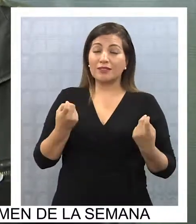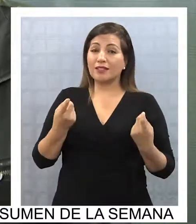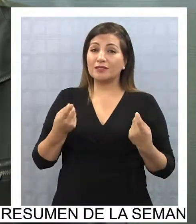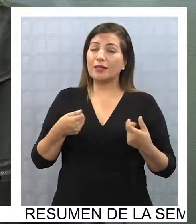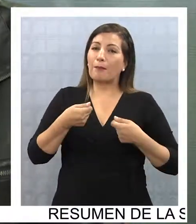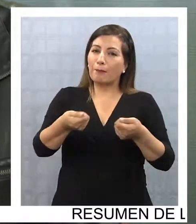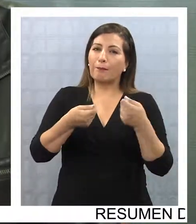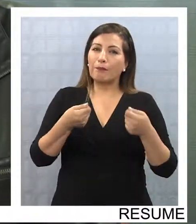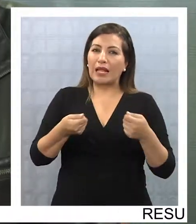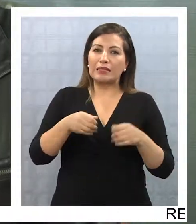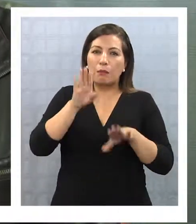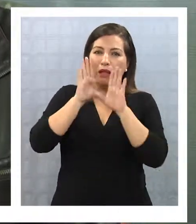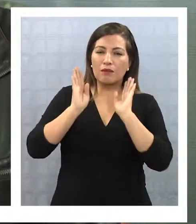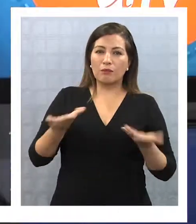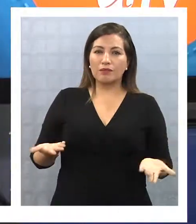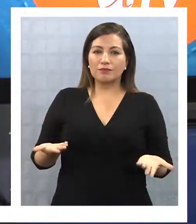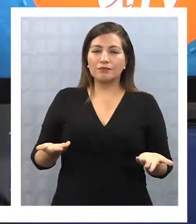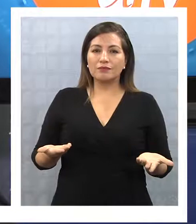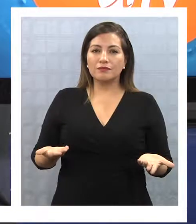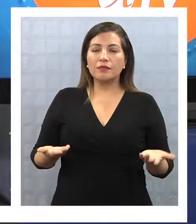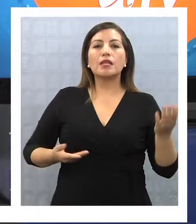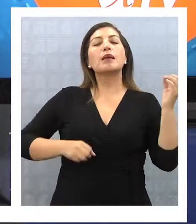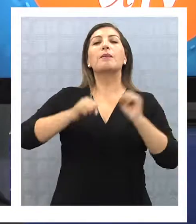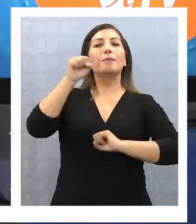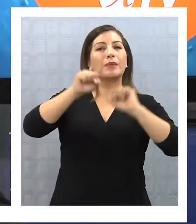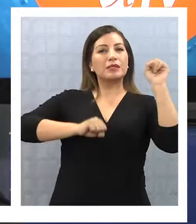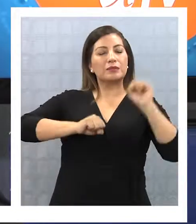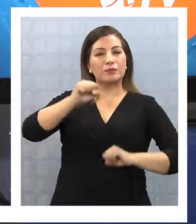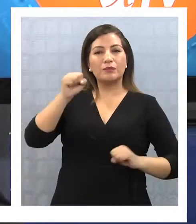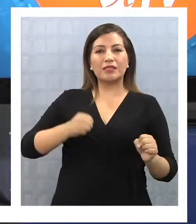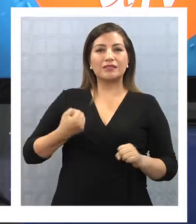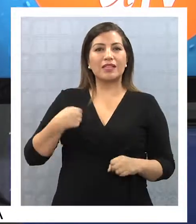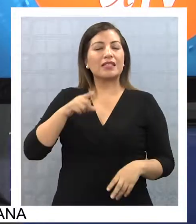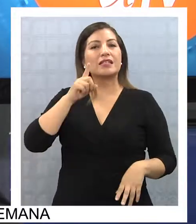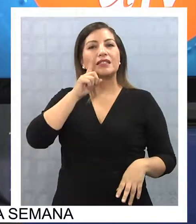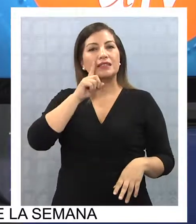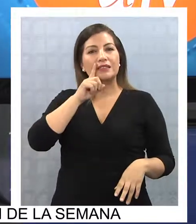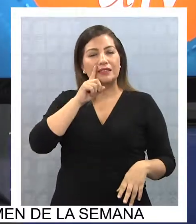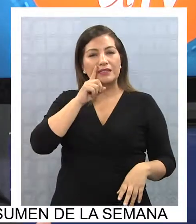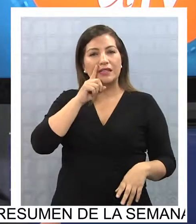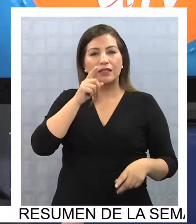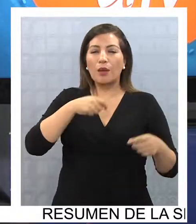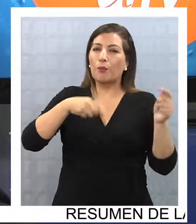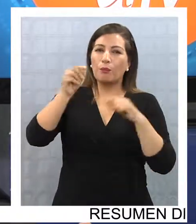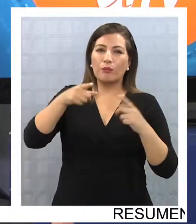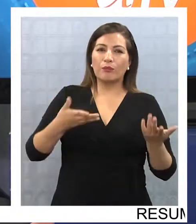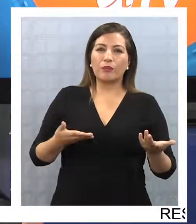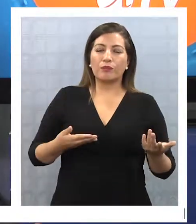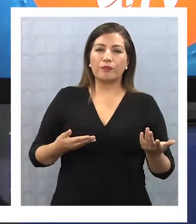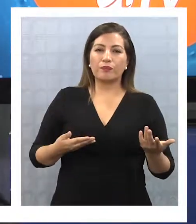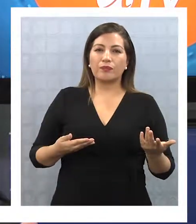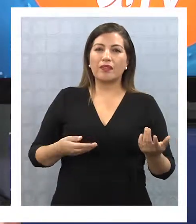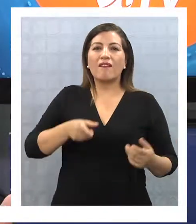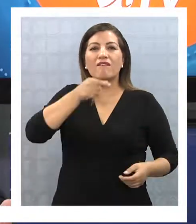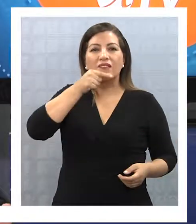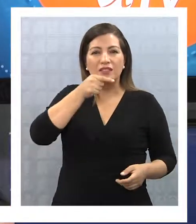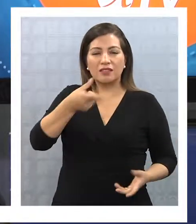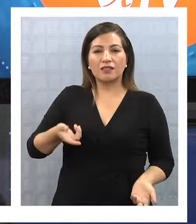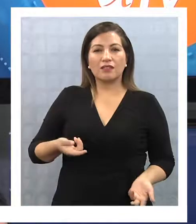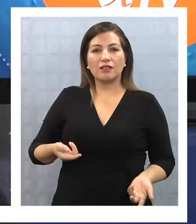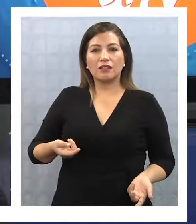fin. ¿Cómo se viene a la mano? Para las empresas significa, para las empresas que producen e importan estos productos prioritarios, envases y embalaje,